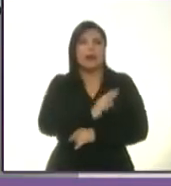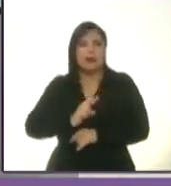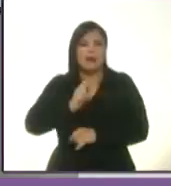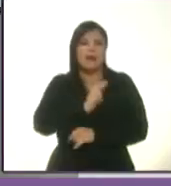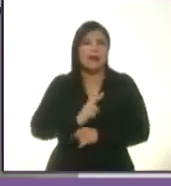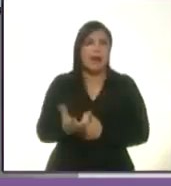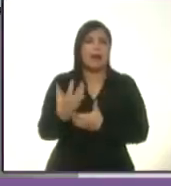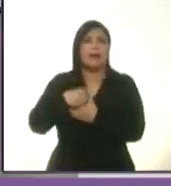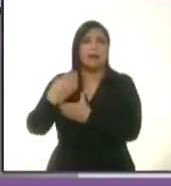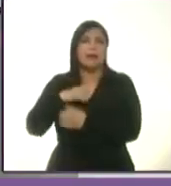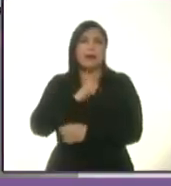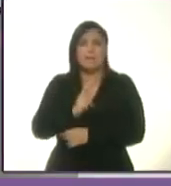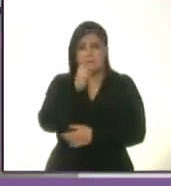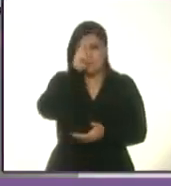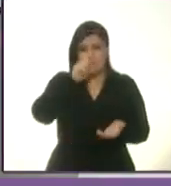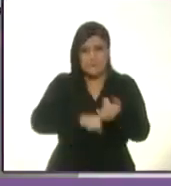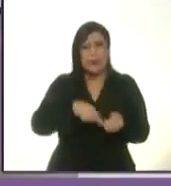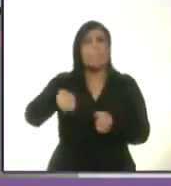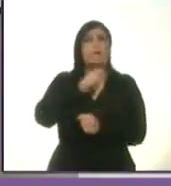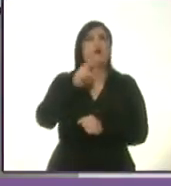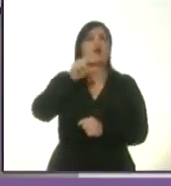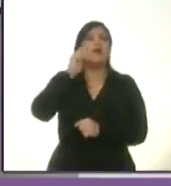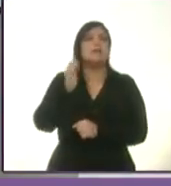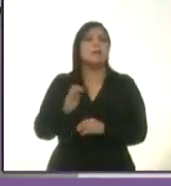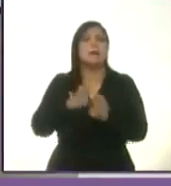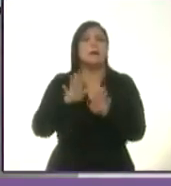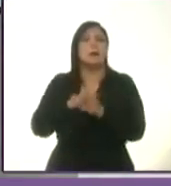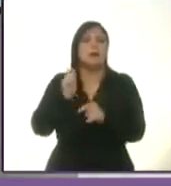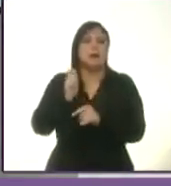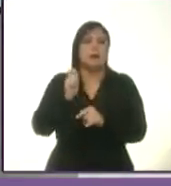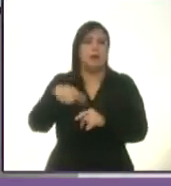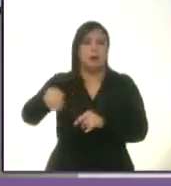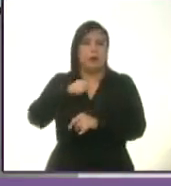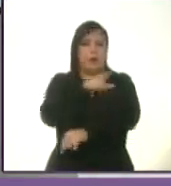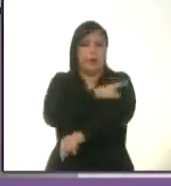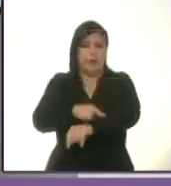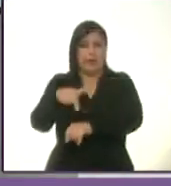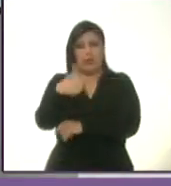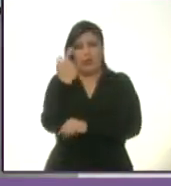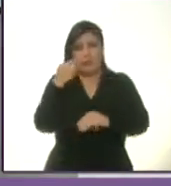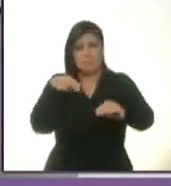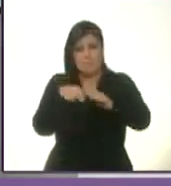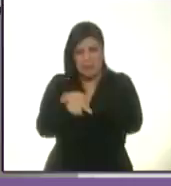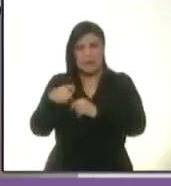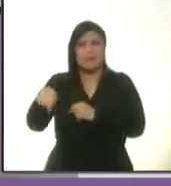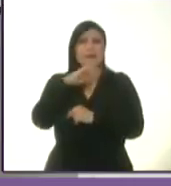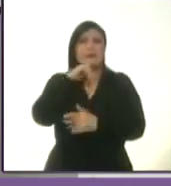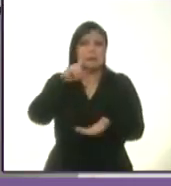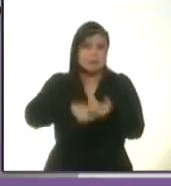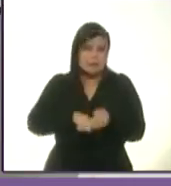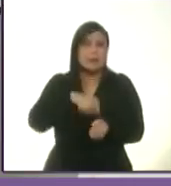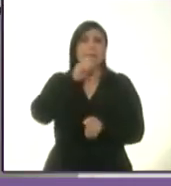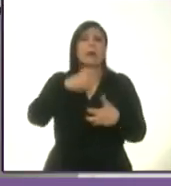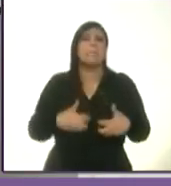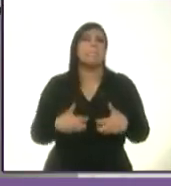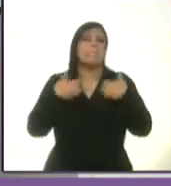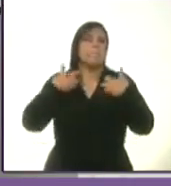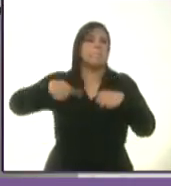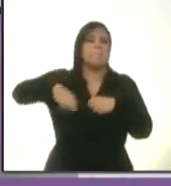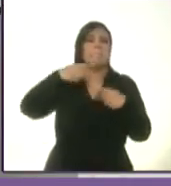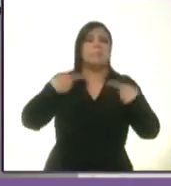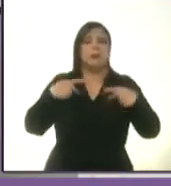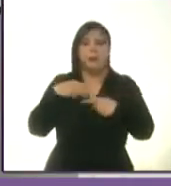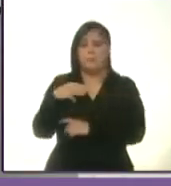porque no acepto tapar las corruptelas de la línea 12 de los que están contigo y lo que más le hizo enojar a la gente de